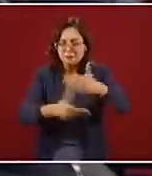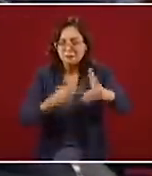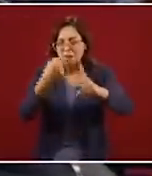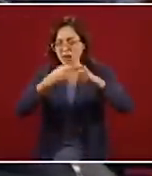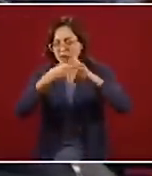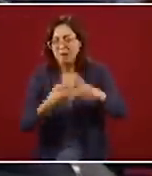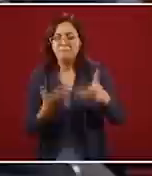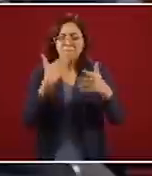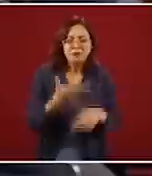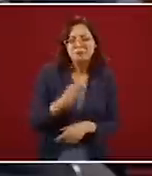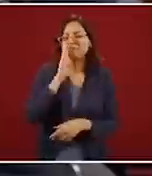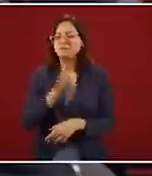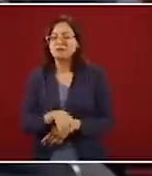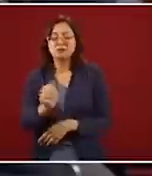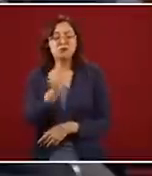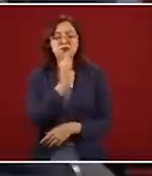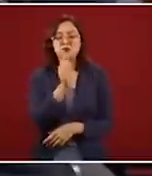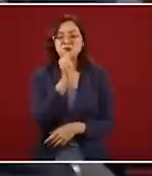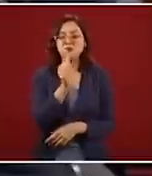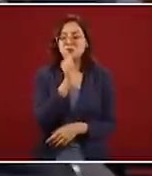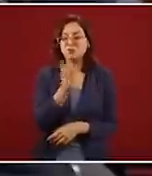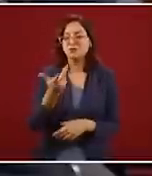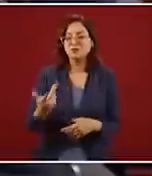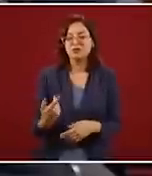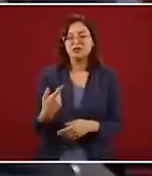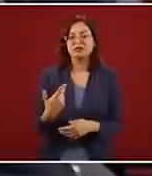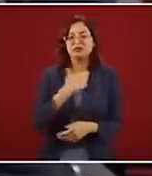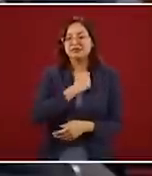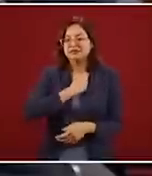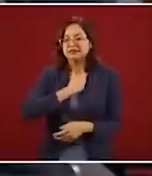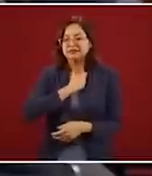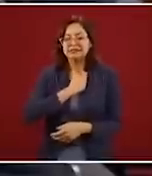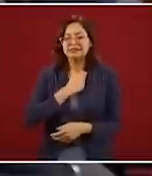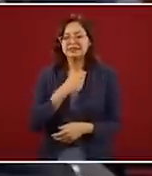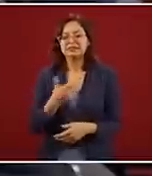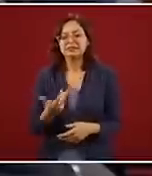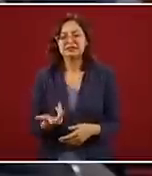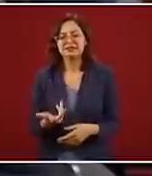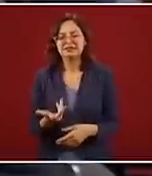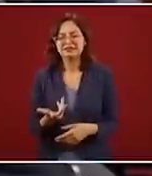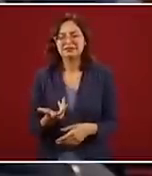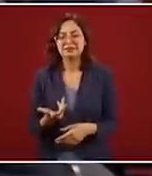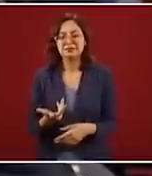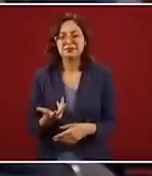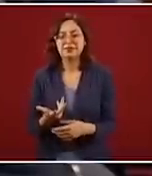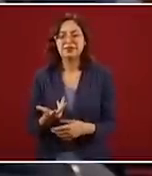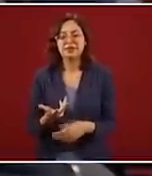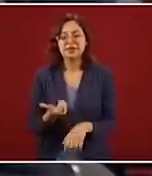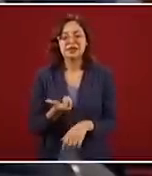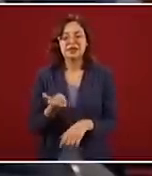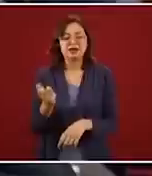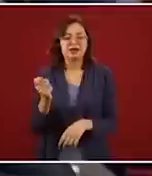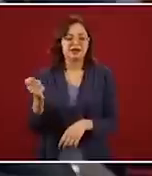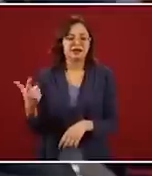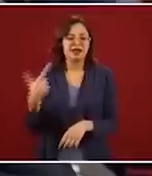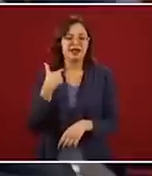Tampoco esos anuncios, lamentablemente, como investigador, es muy en todas las administraciones que yo tengo memoria,